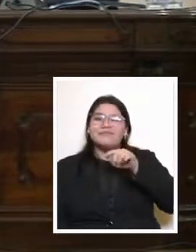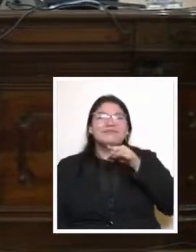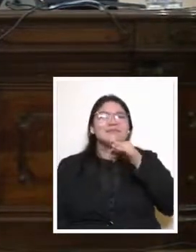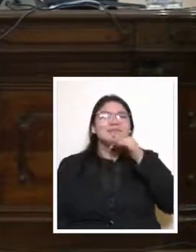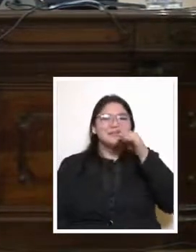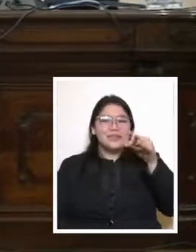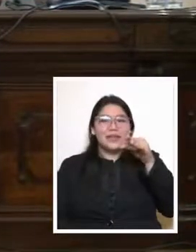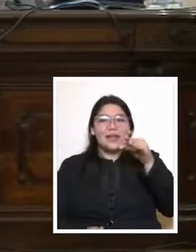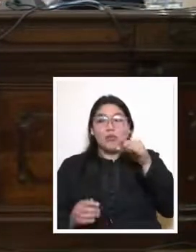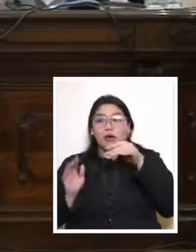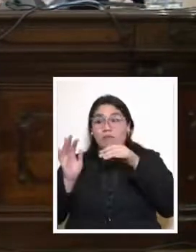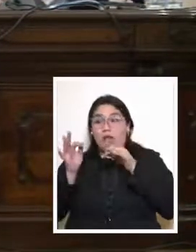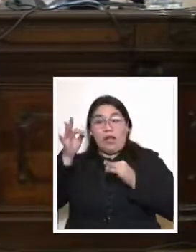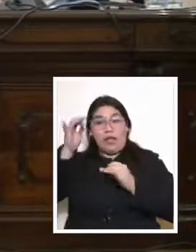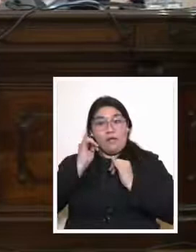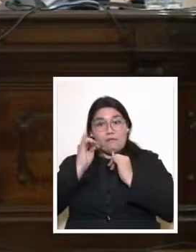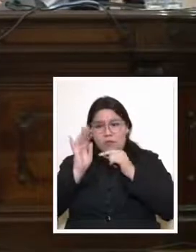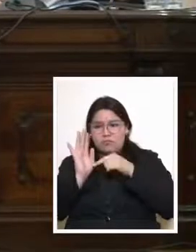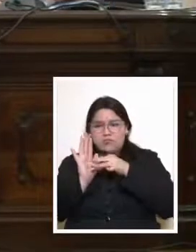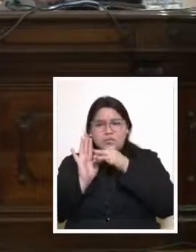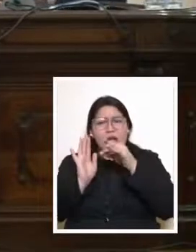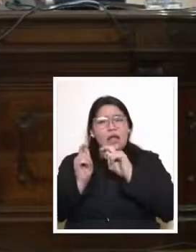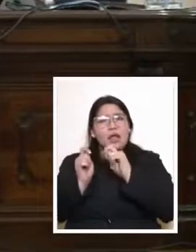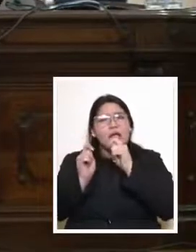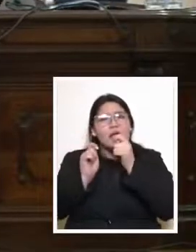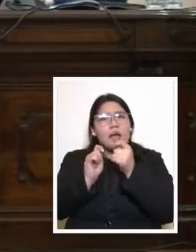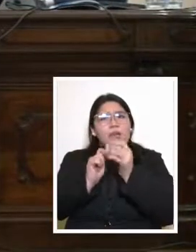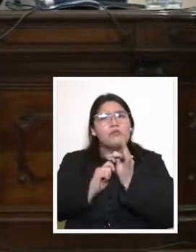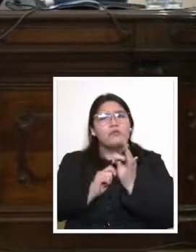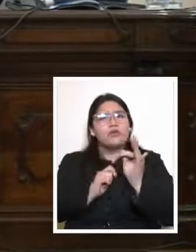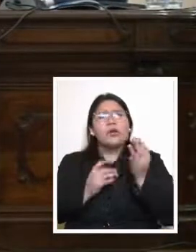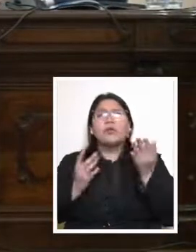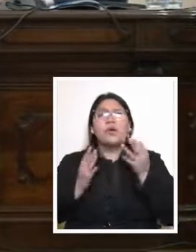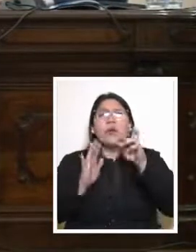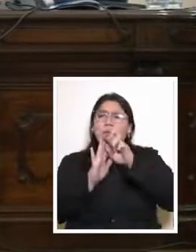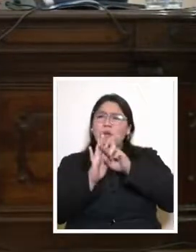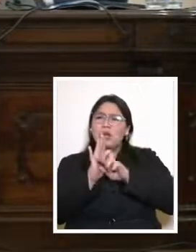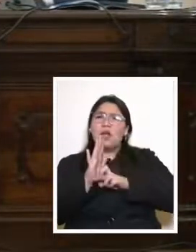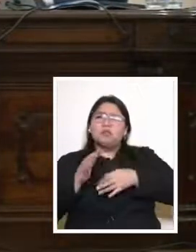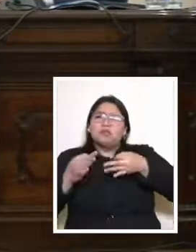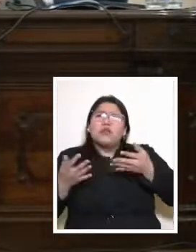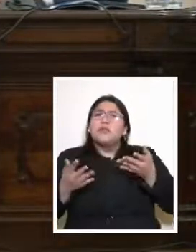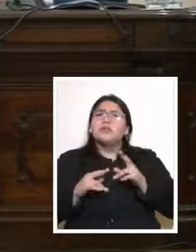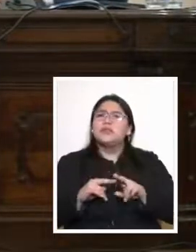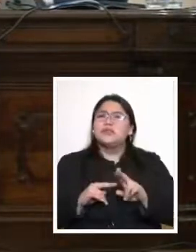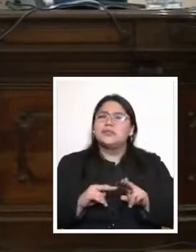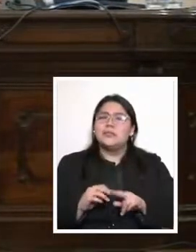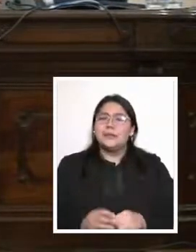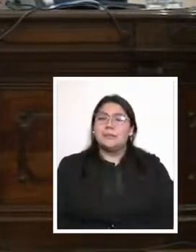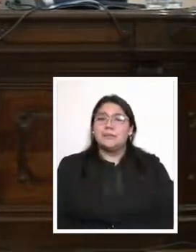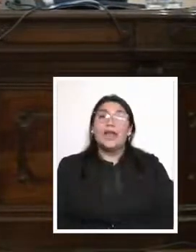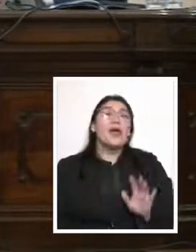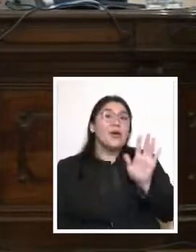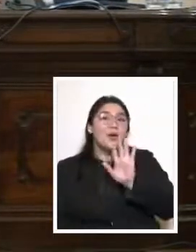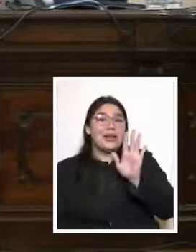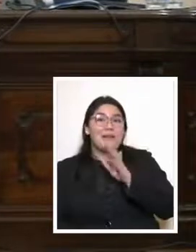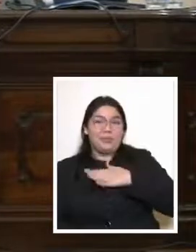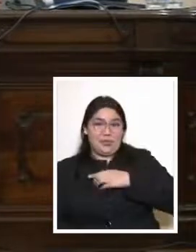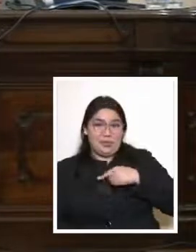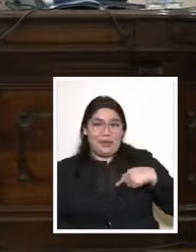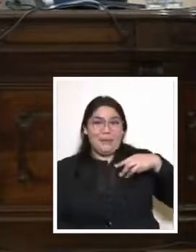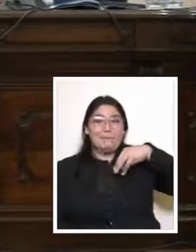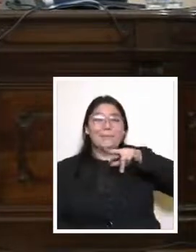el informe, ¿cómo se pueden generar proyectos concretos para implementarlo? Bueno, hola, mi nombre es